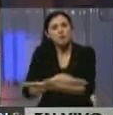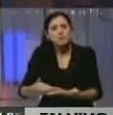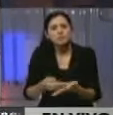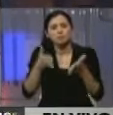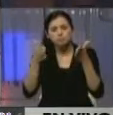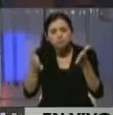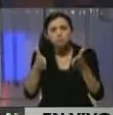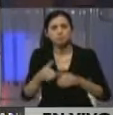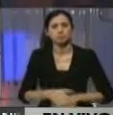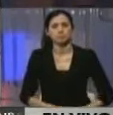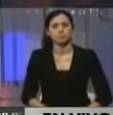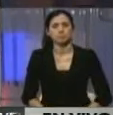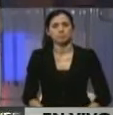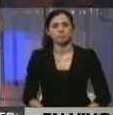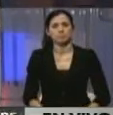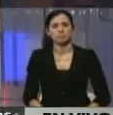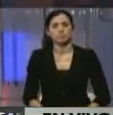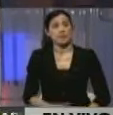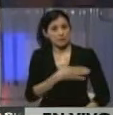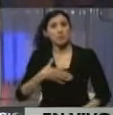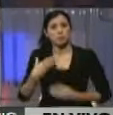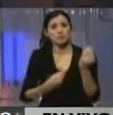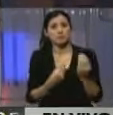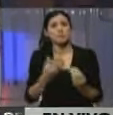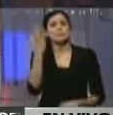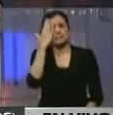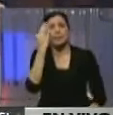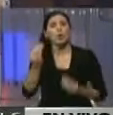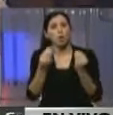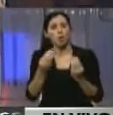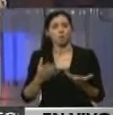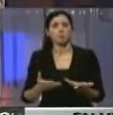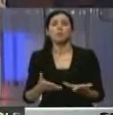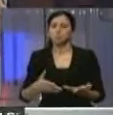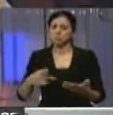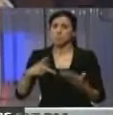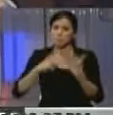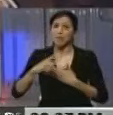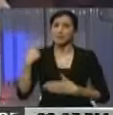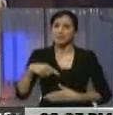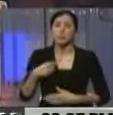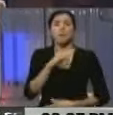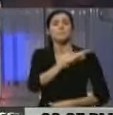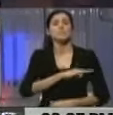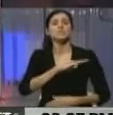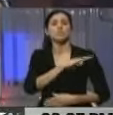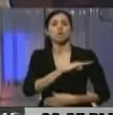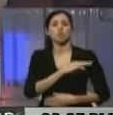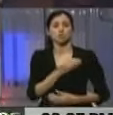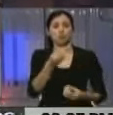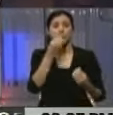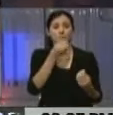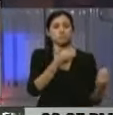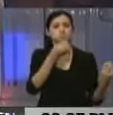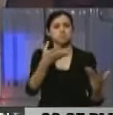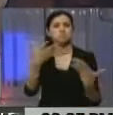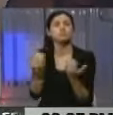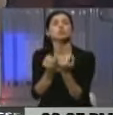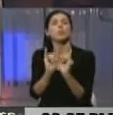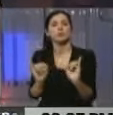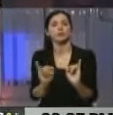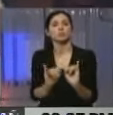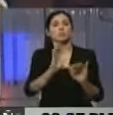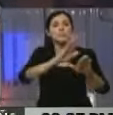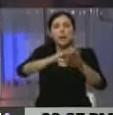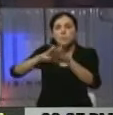dedicación. Queremos hacerlo, sabemos cómo y tenemos el plan, la gran misión de abastecimiento soberano. Por eso yo le hago un llamado a